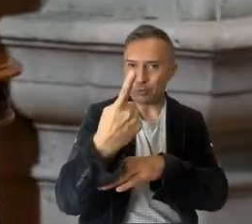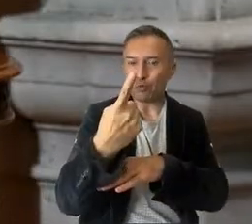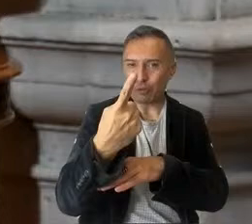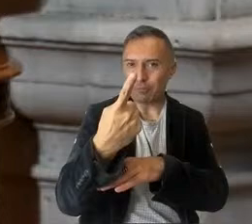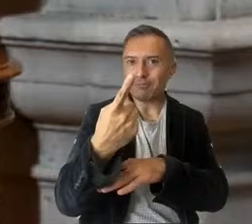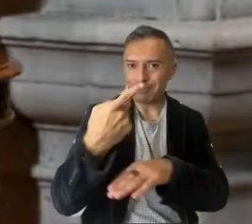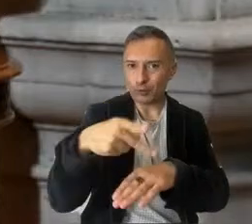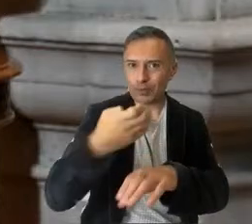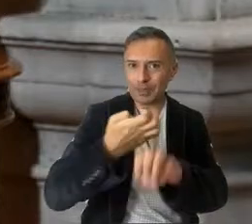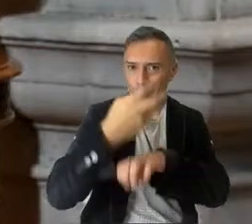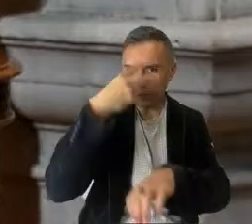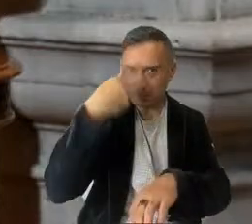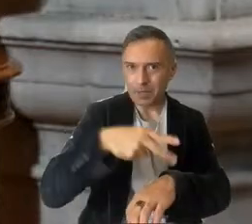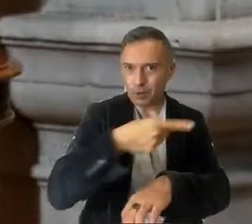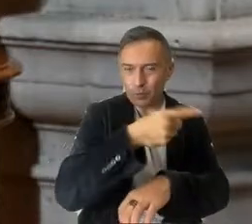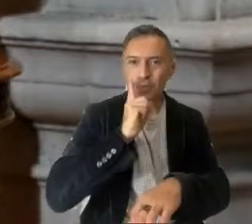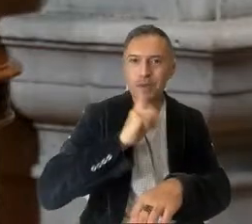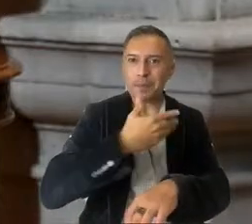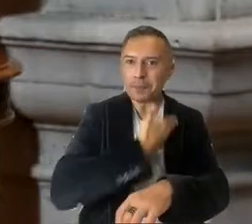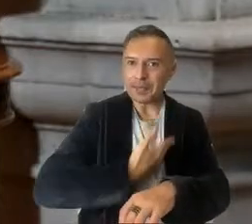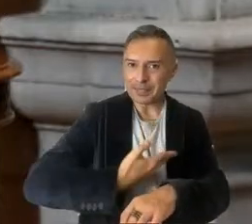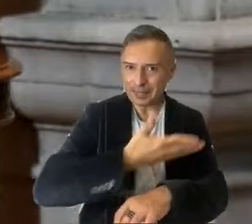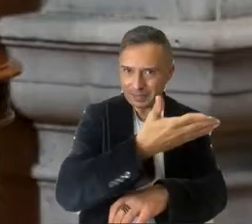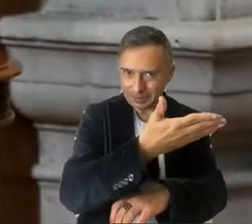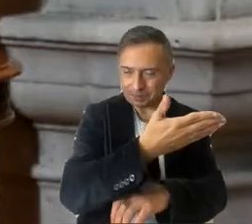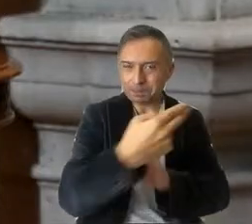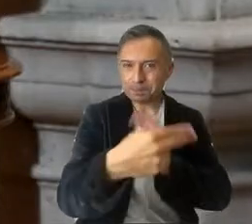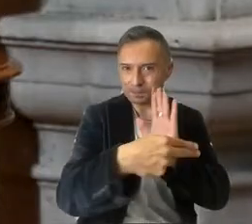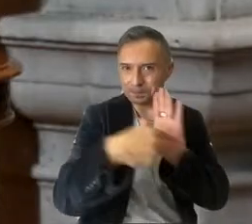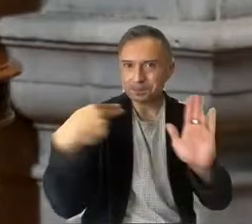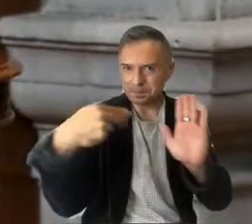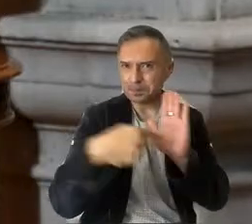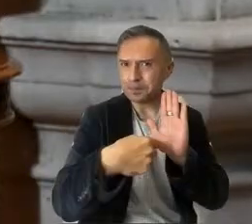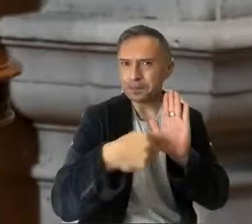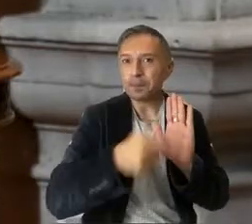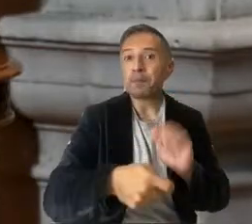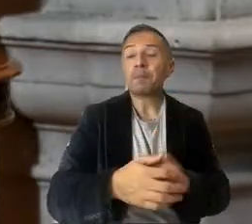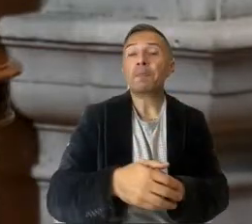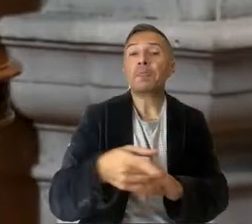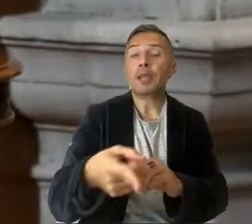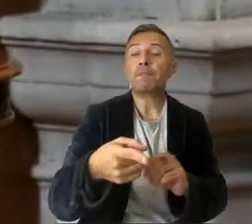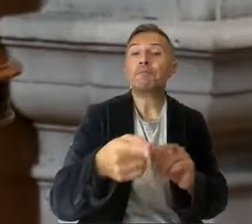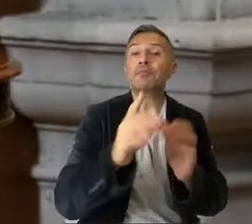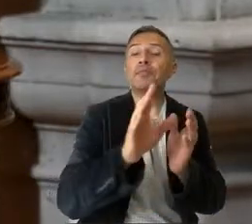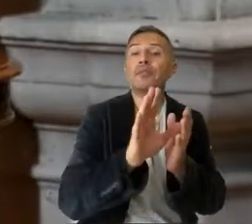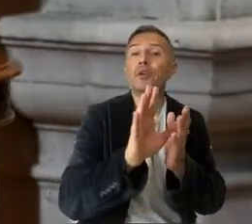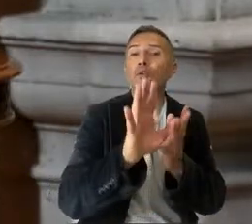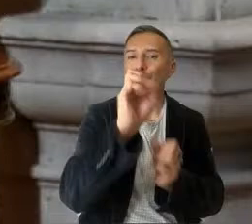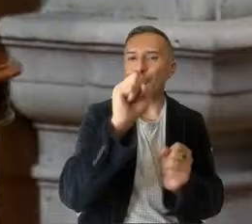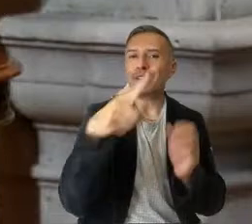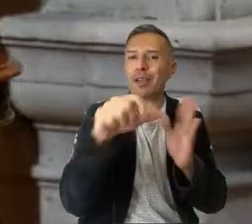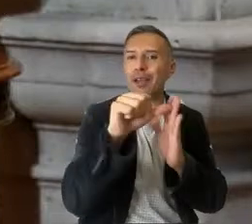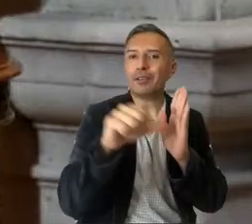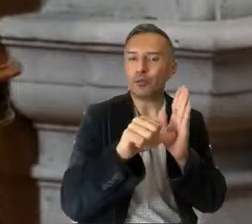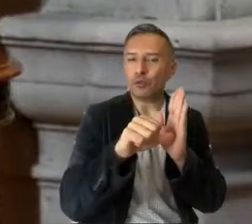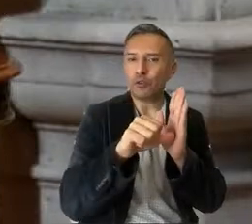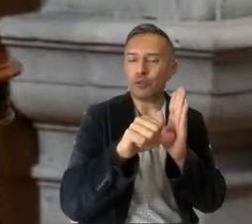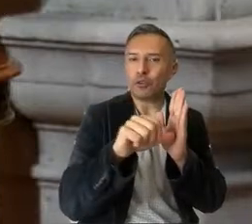61ª Legislatura del Estado de México, presente. En ejercicio de las facultades que me confieren los artículos